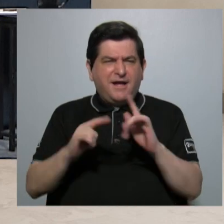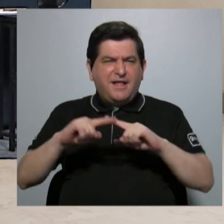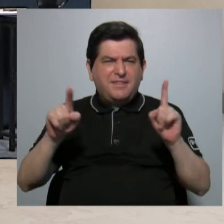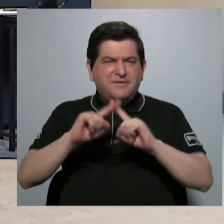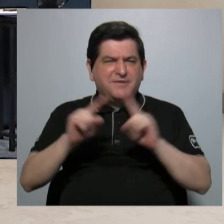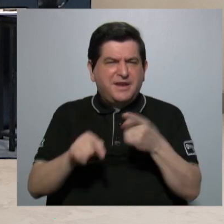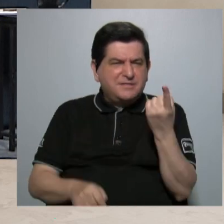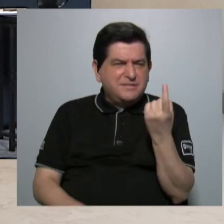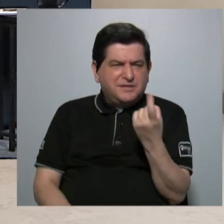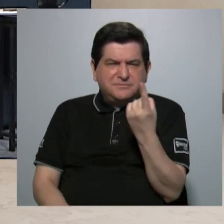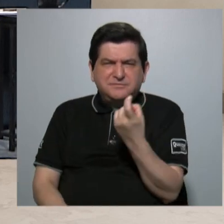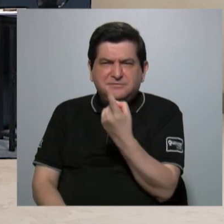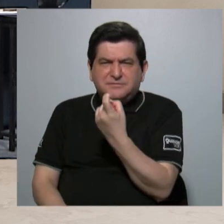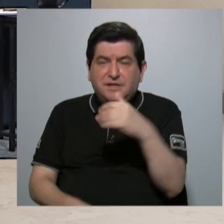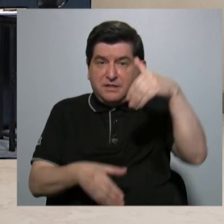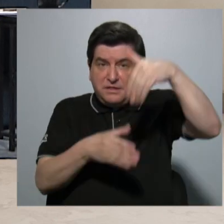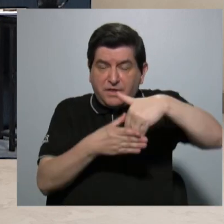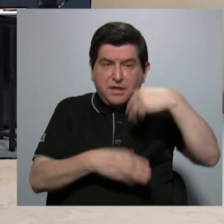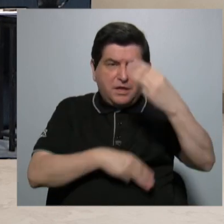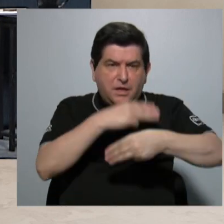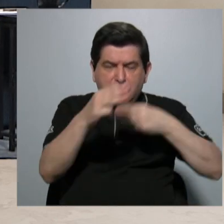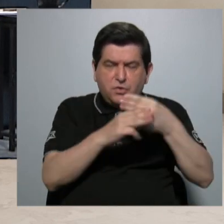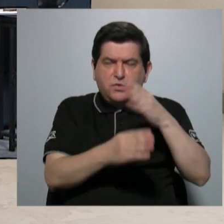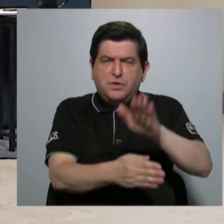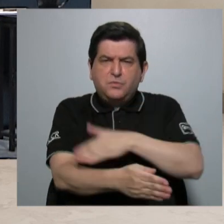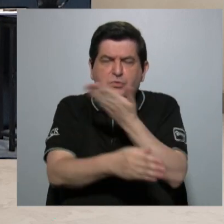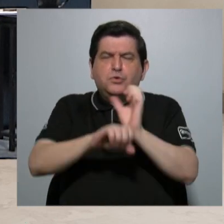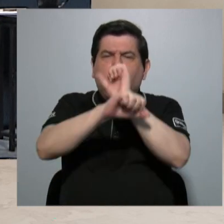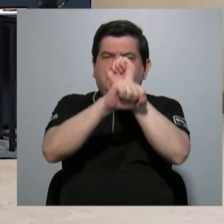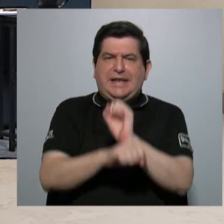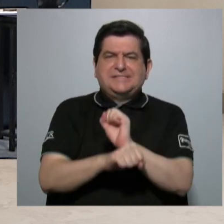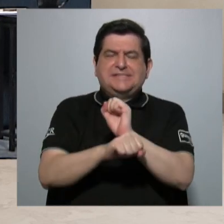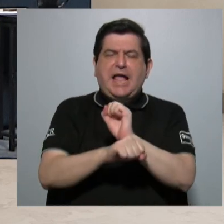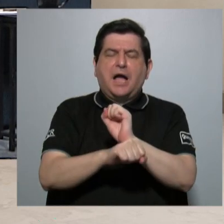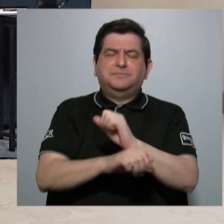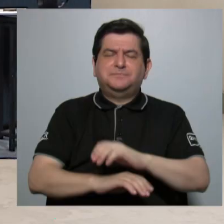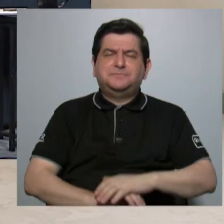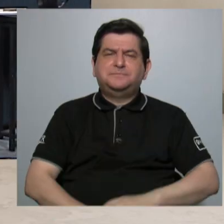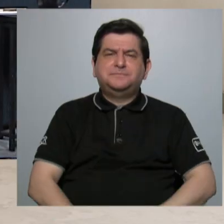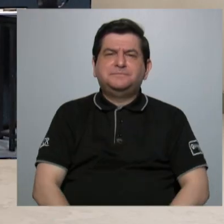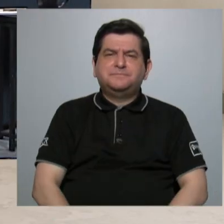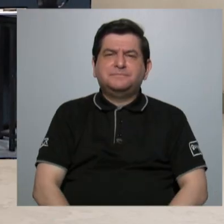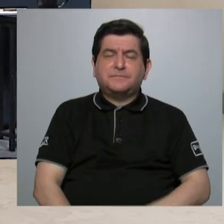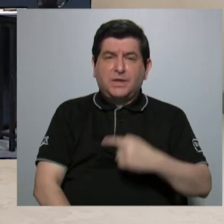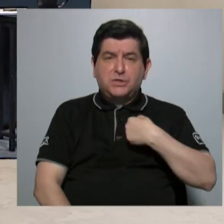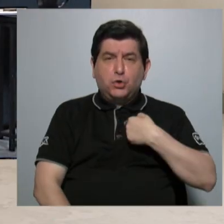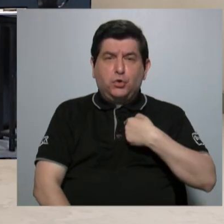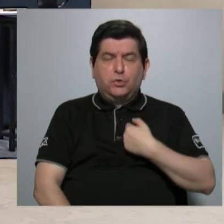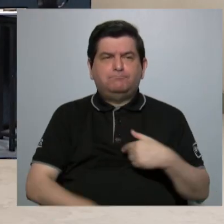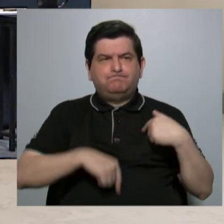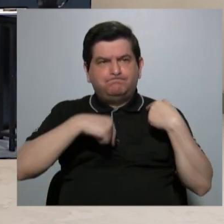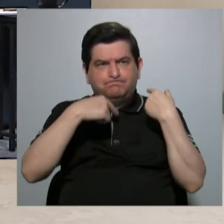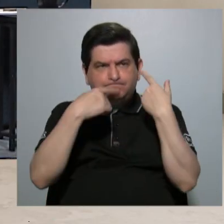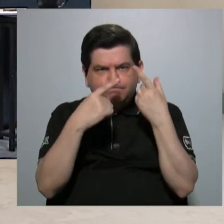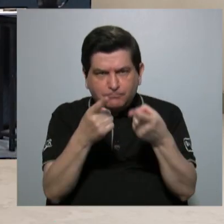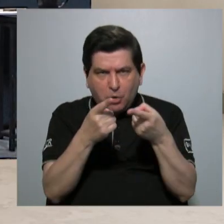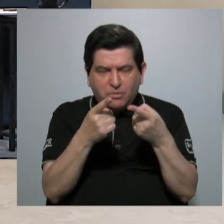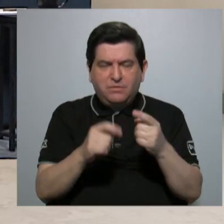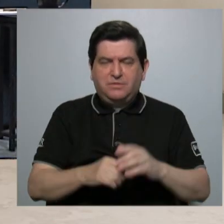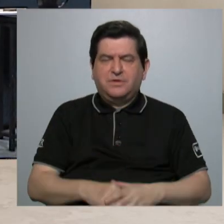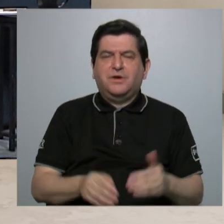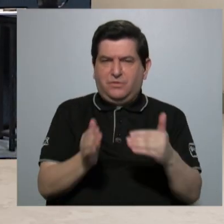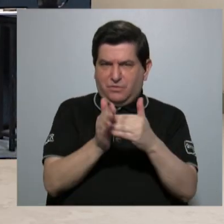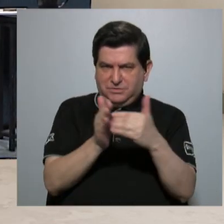faltantes, ¿verdad? Dentro del mundo de la música clásica. Y entonces me devuelvo y